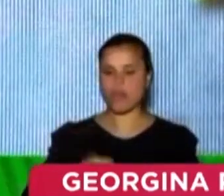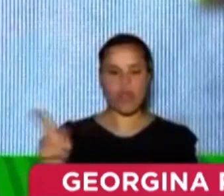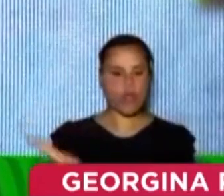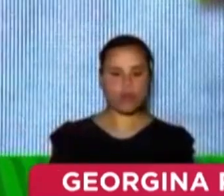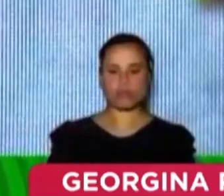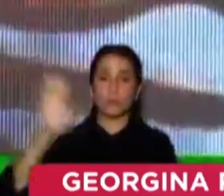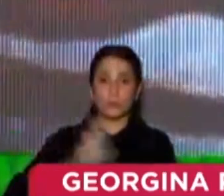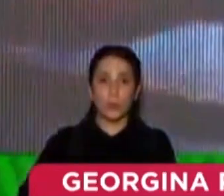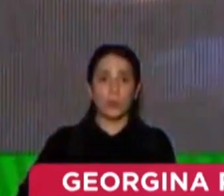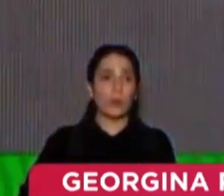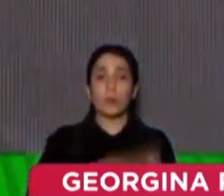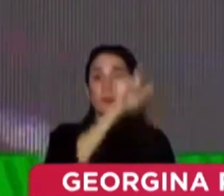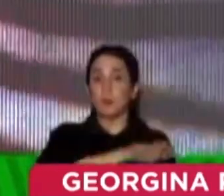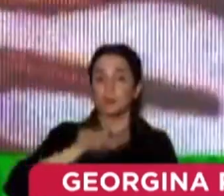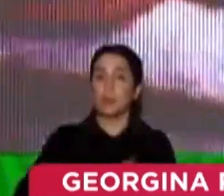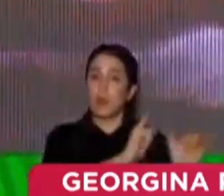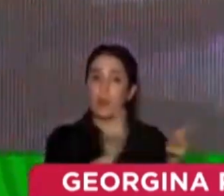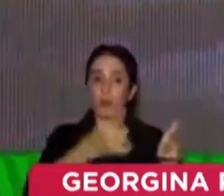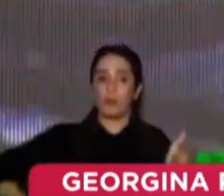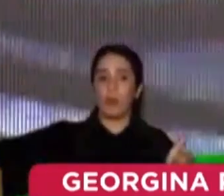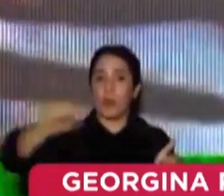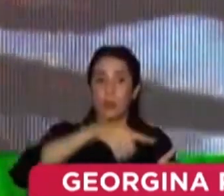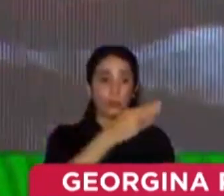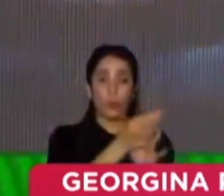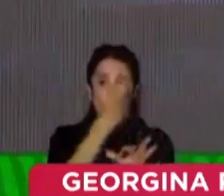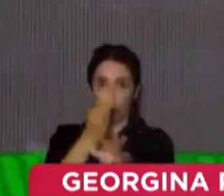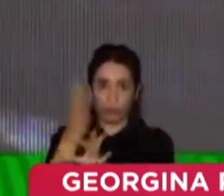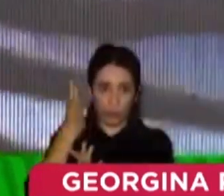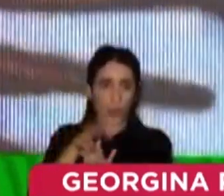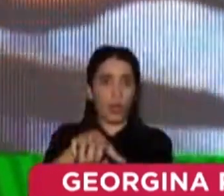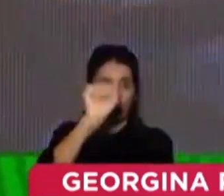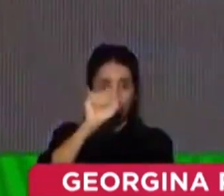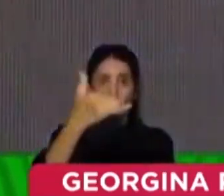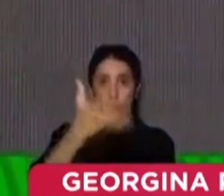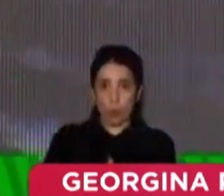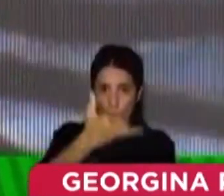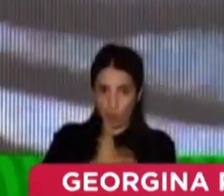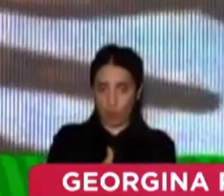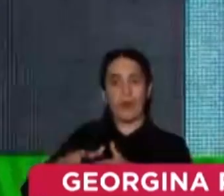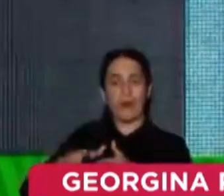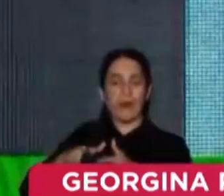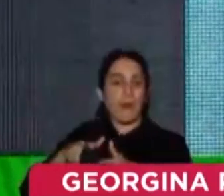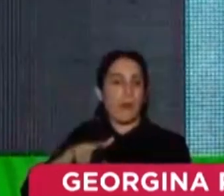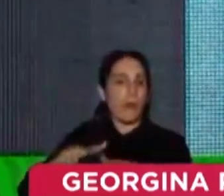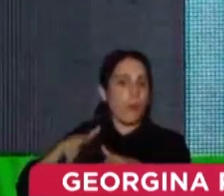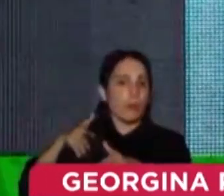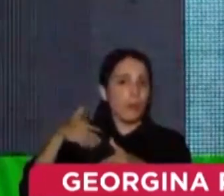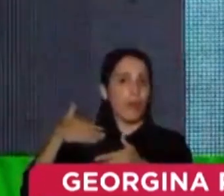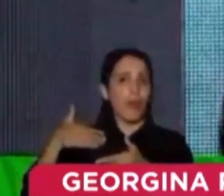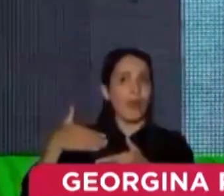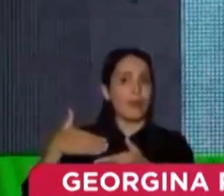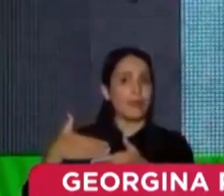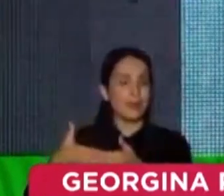Pero no nos olvidemos que nuestros candidatos, nuestros políticos son personas, son humanos y también tienen nervios y no tienen